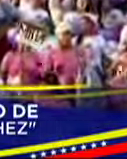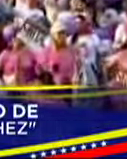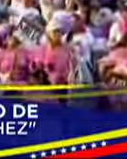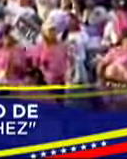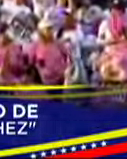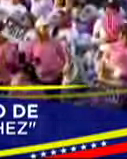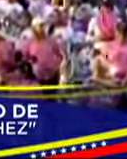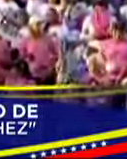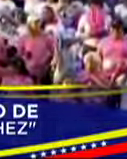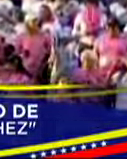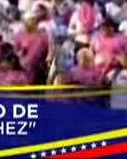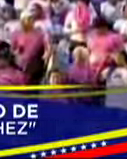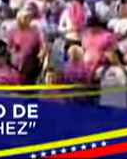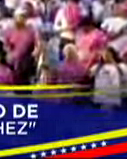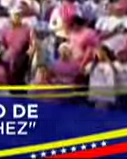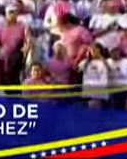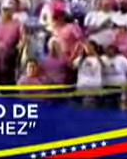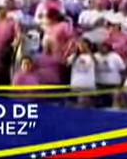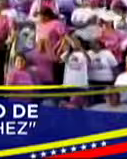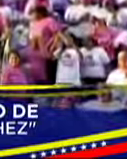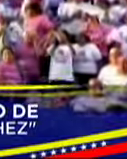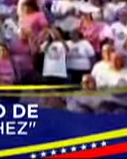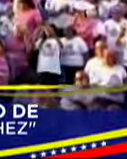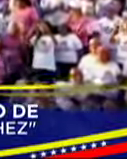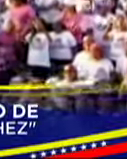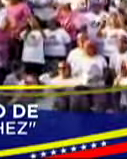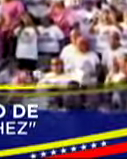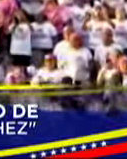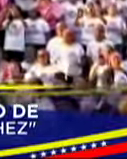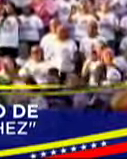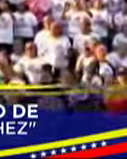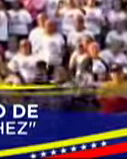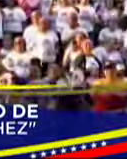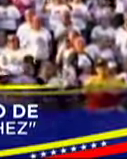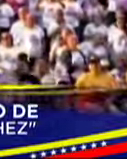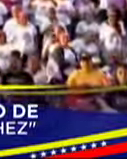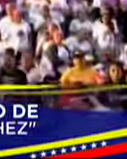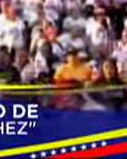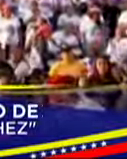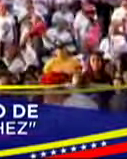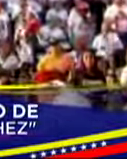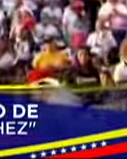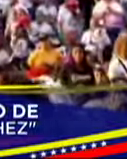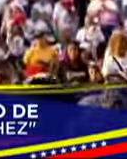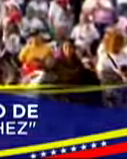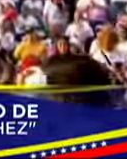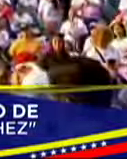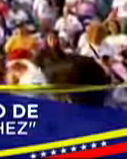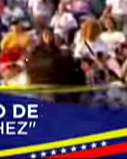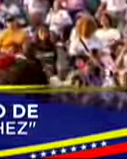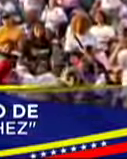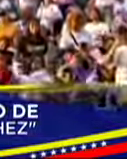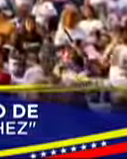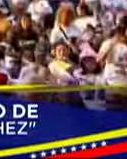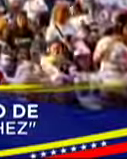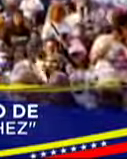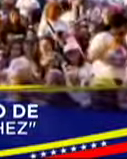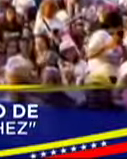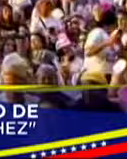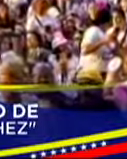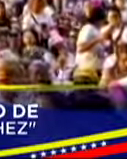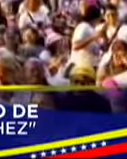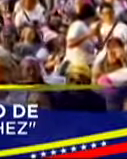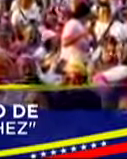¡Qué fuerza tan bonita y colorida! ¡Mi saludo a las mujeres de toda